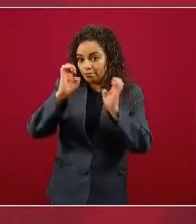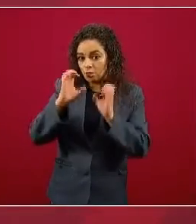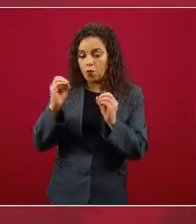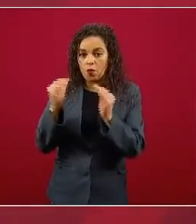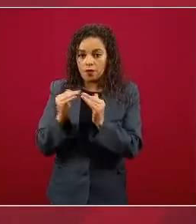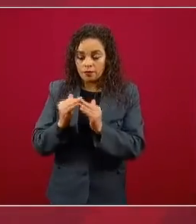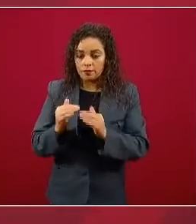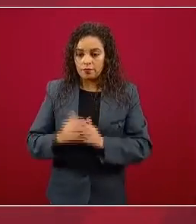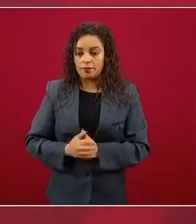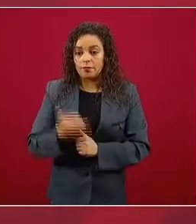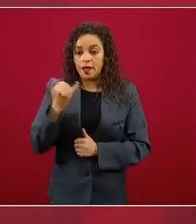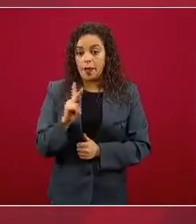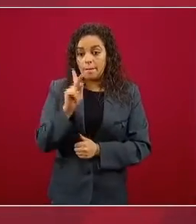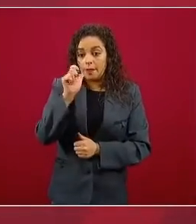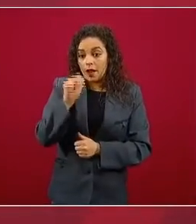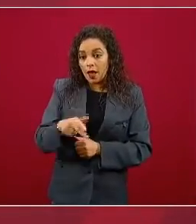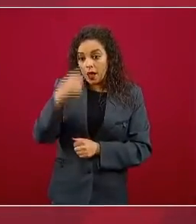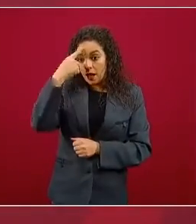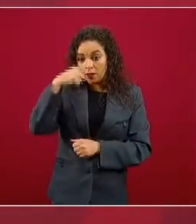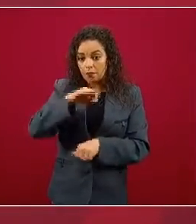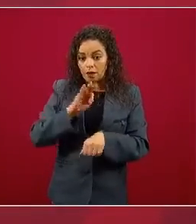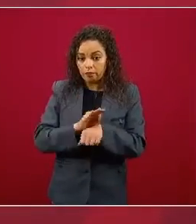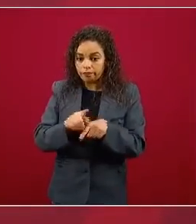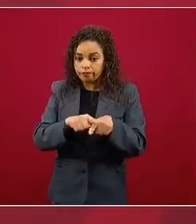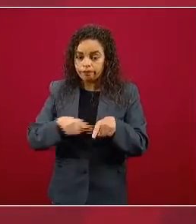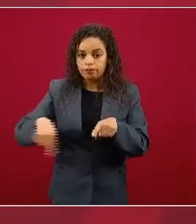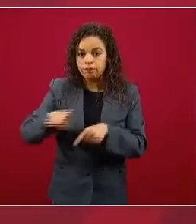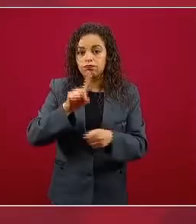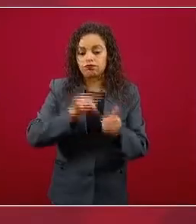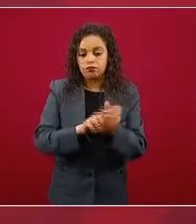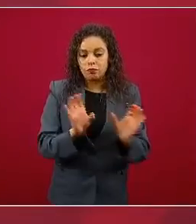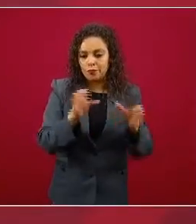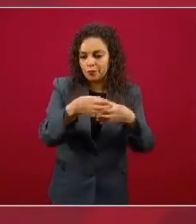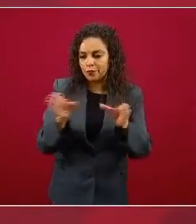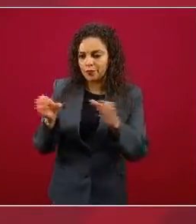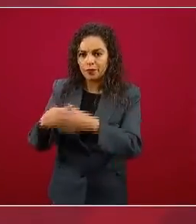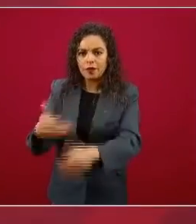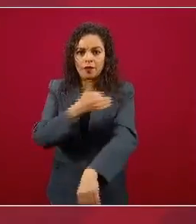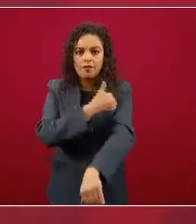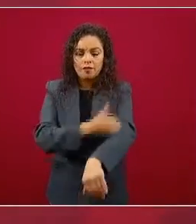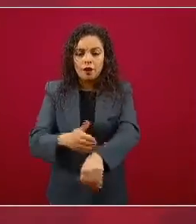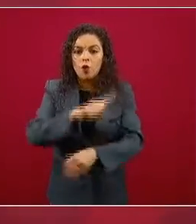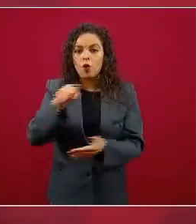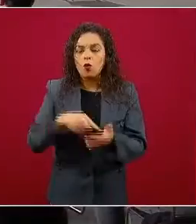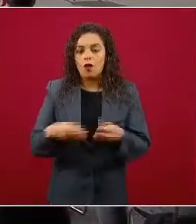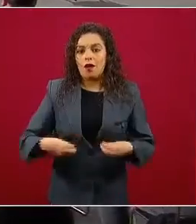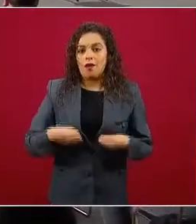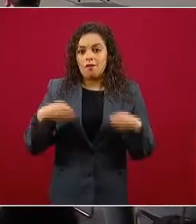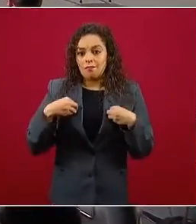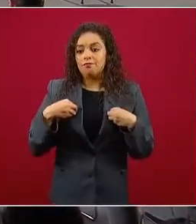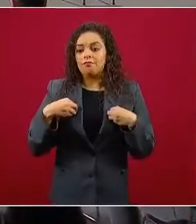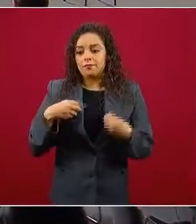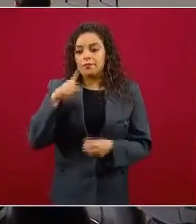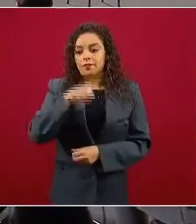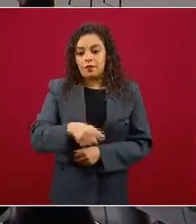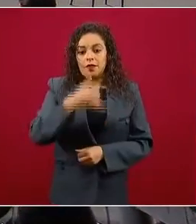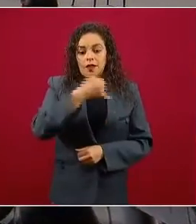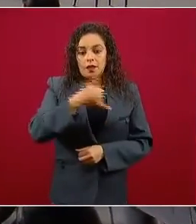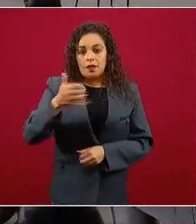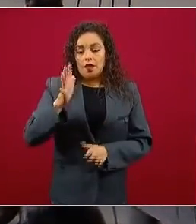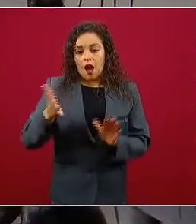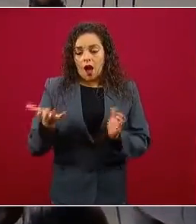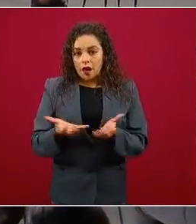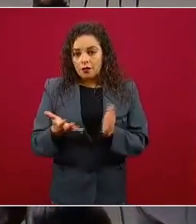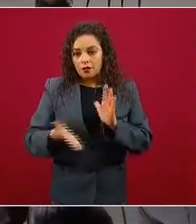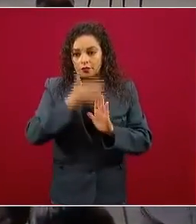protección civil con las comunidades, con esas familias, con esos asentamientos que están en viviendas que construyó el Infonavit, para que